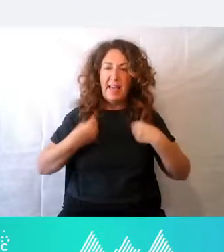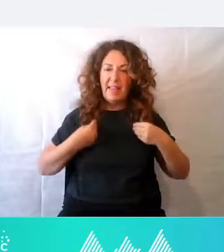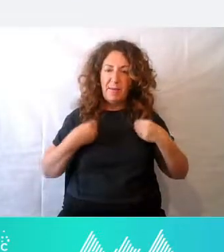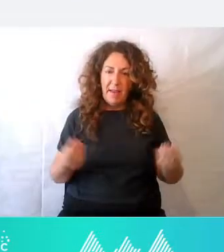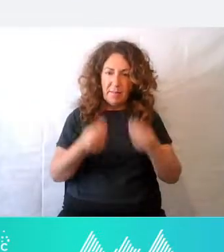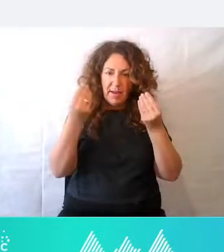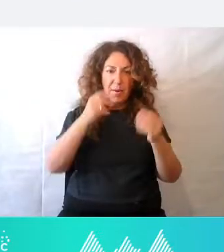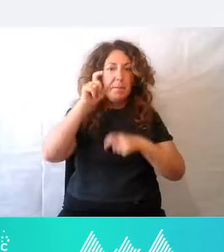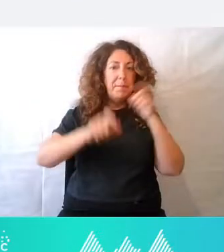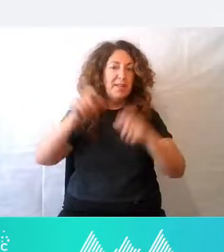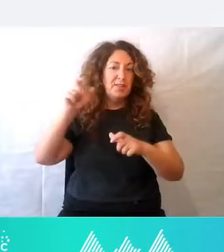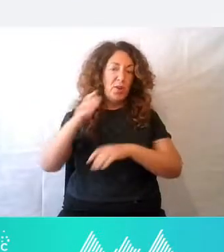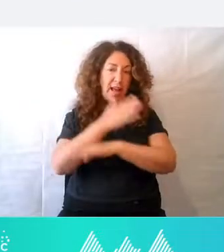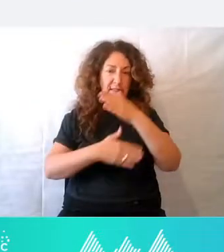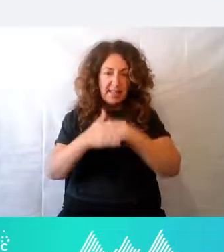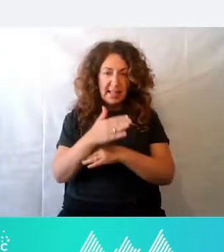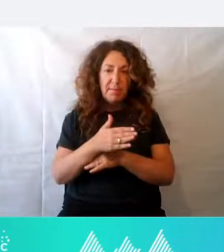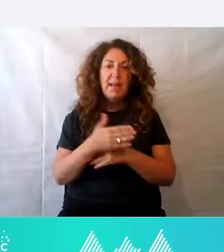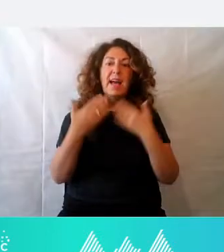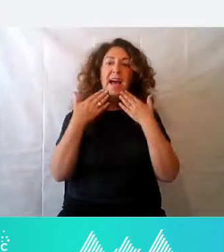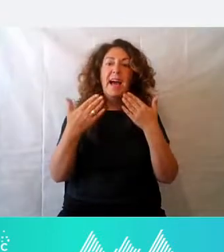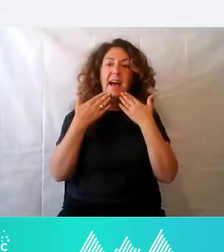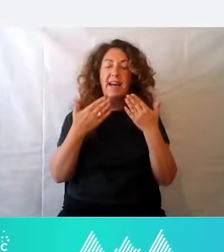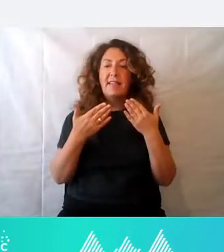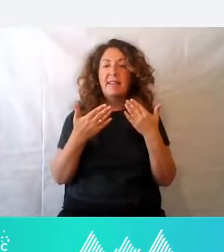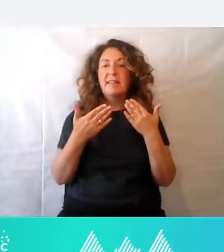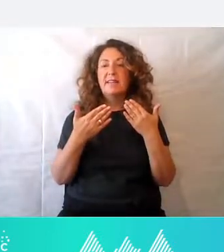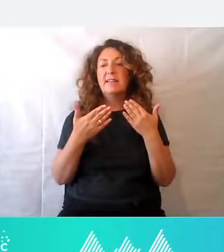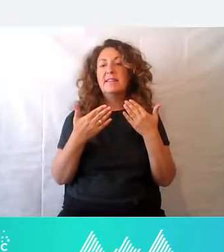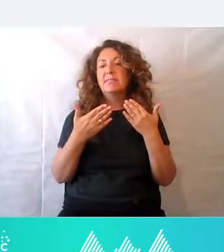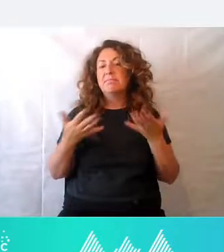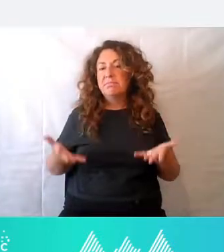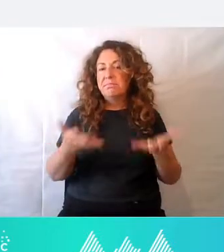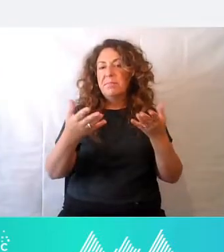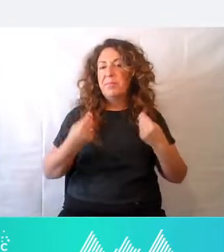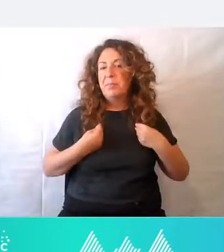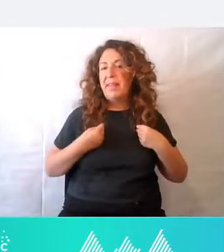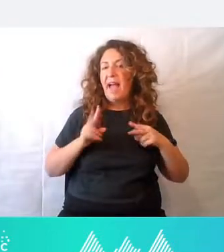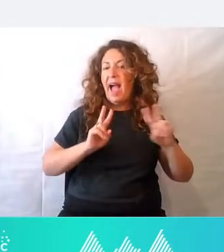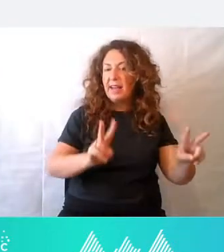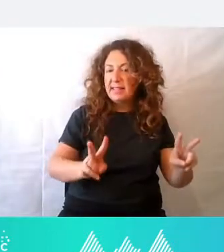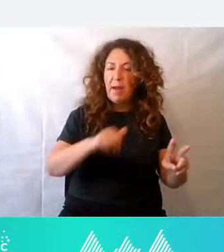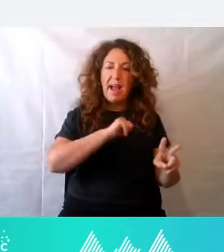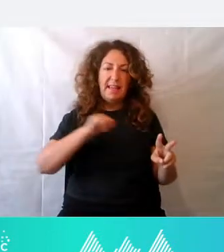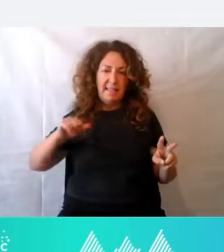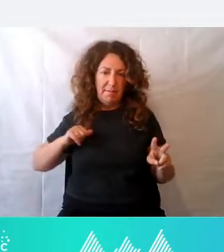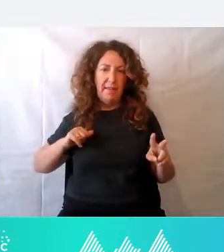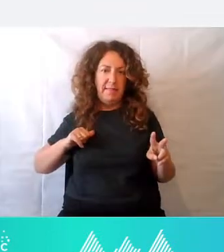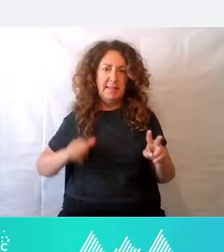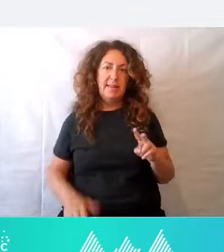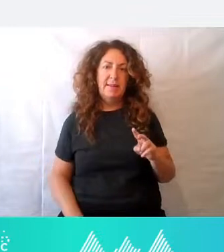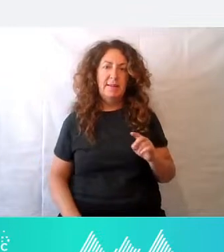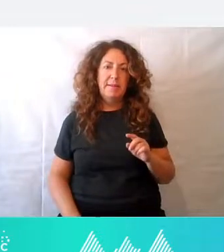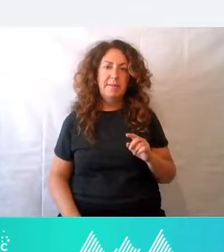a través de esa potenciación de la vida activa e independiente de toda la ciudadanía en definitiva como comentaba